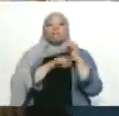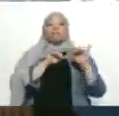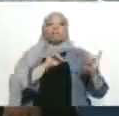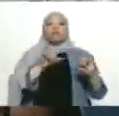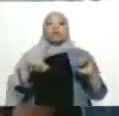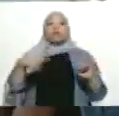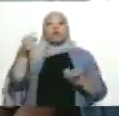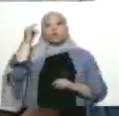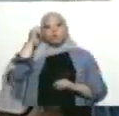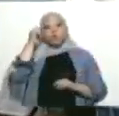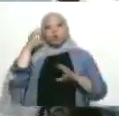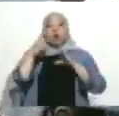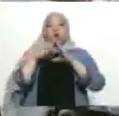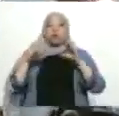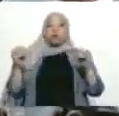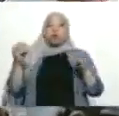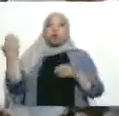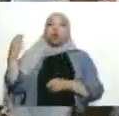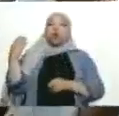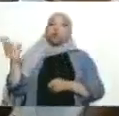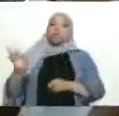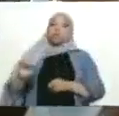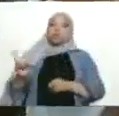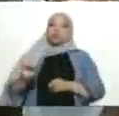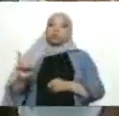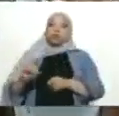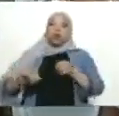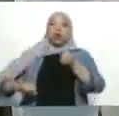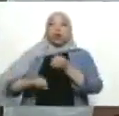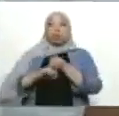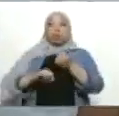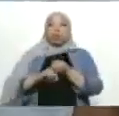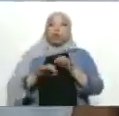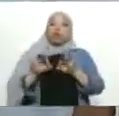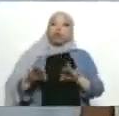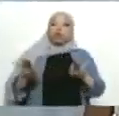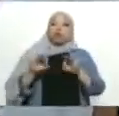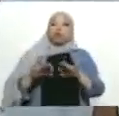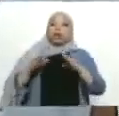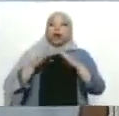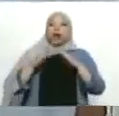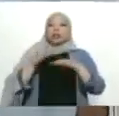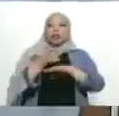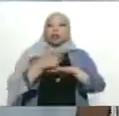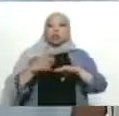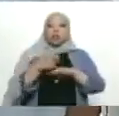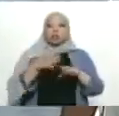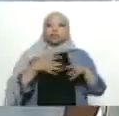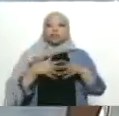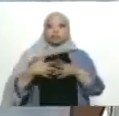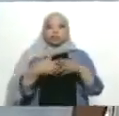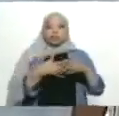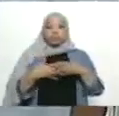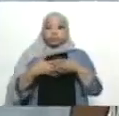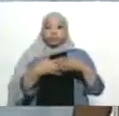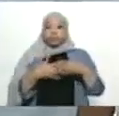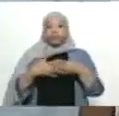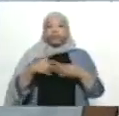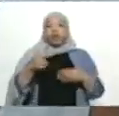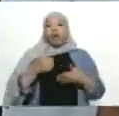después, en toda la frontera colombo-venezolana, con el apoyo no solamente de la Casa Blanca, sino que además de Iván Duque, que prestó su